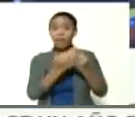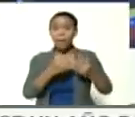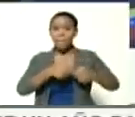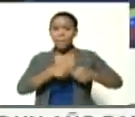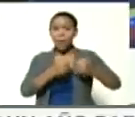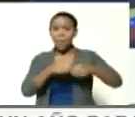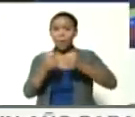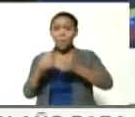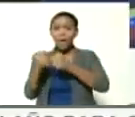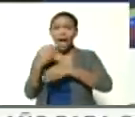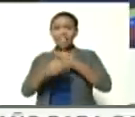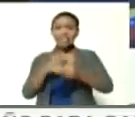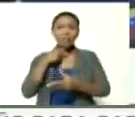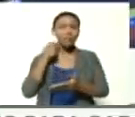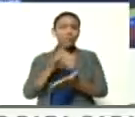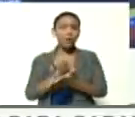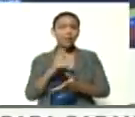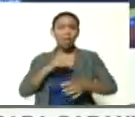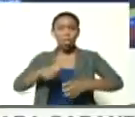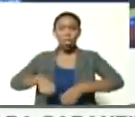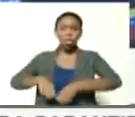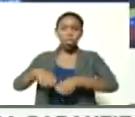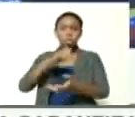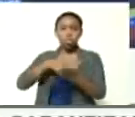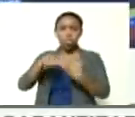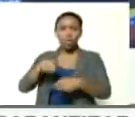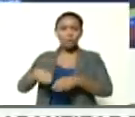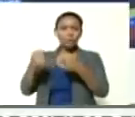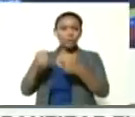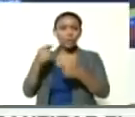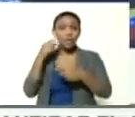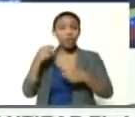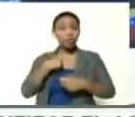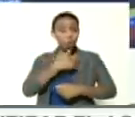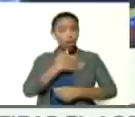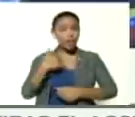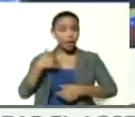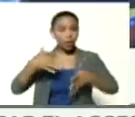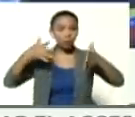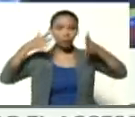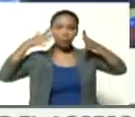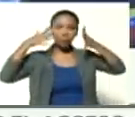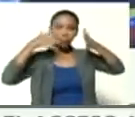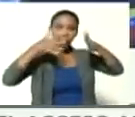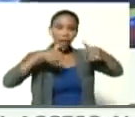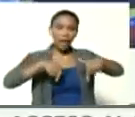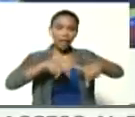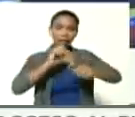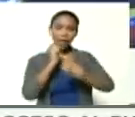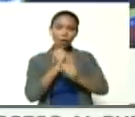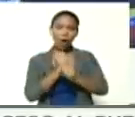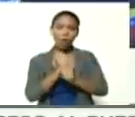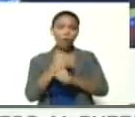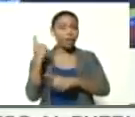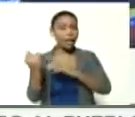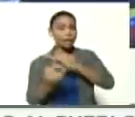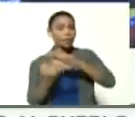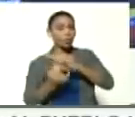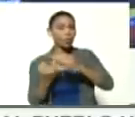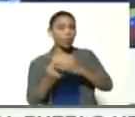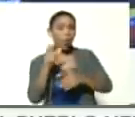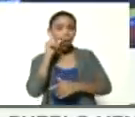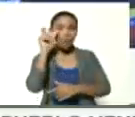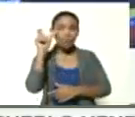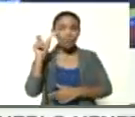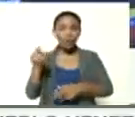fracturarla, para generar muerte, destrucción. Pero yo quería recomendarles este trabajo del Instituto Robinson,